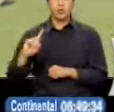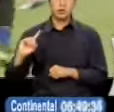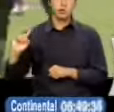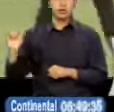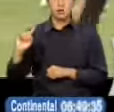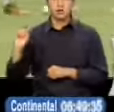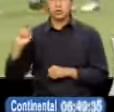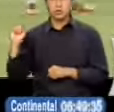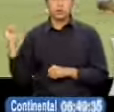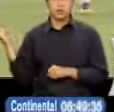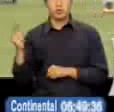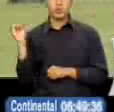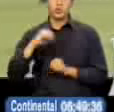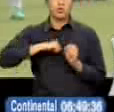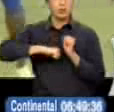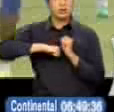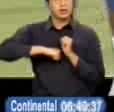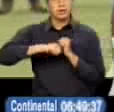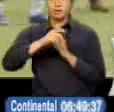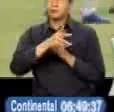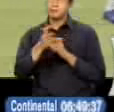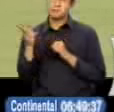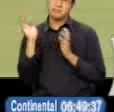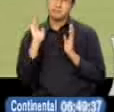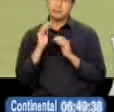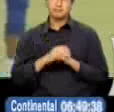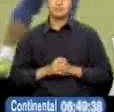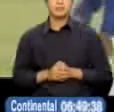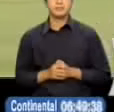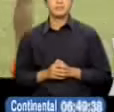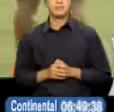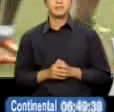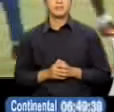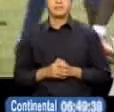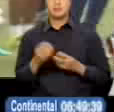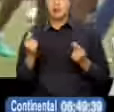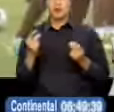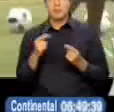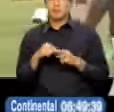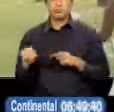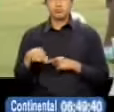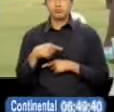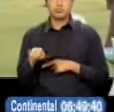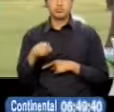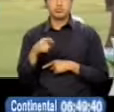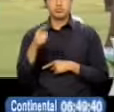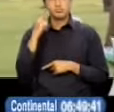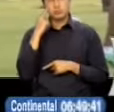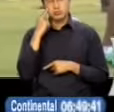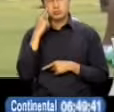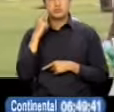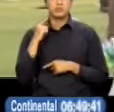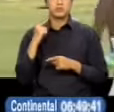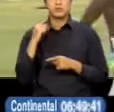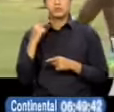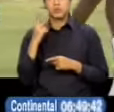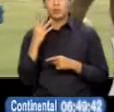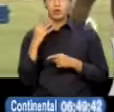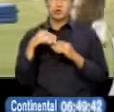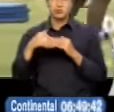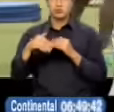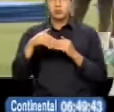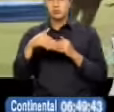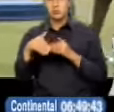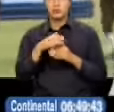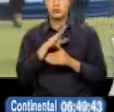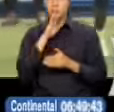derecho o como delantero abierto como ustedes prefieran con una velocidad sorpresa en tres cuartos de campo a veces haciendo diagonales